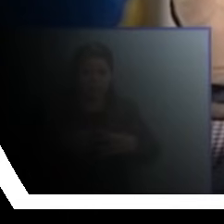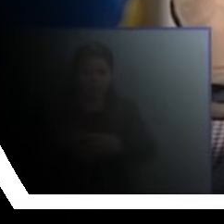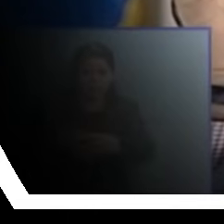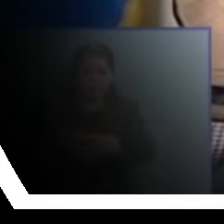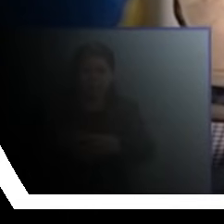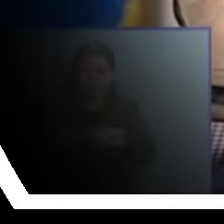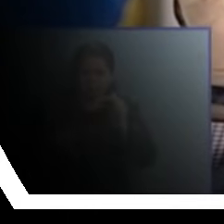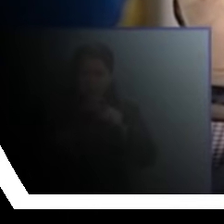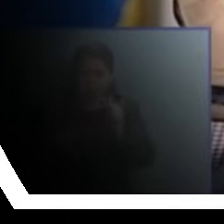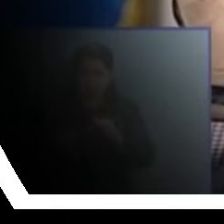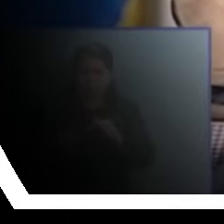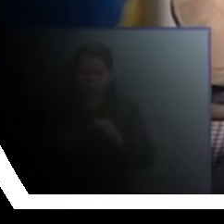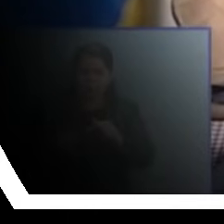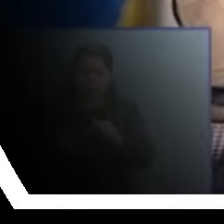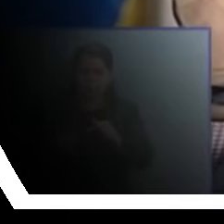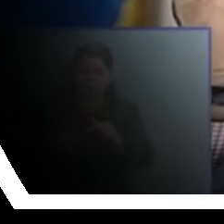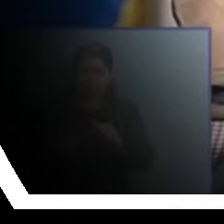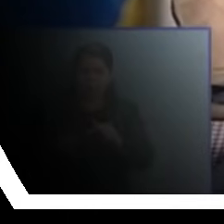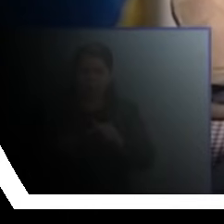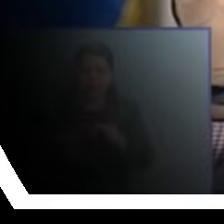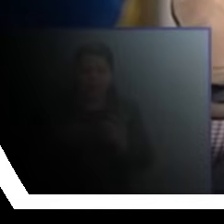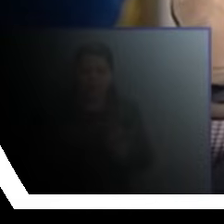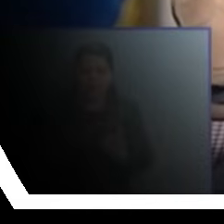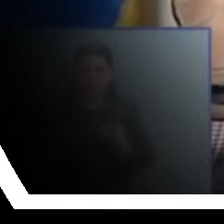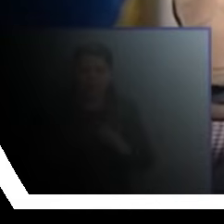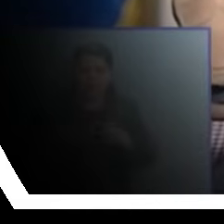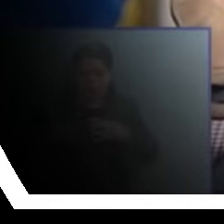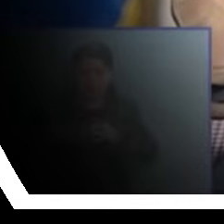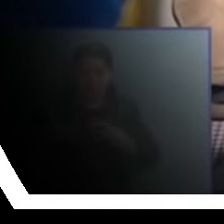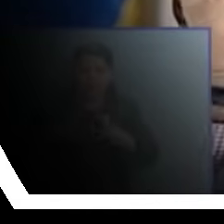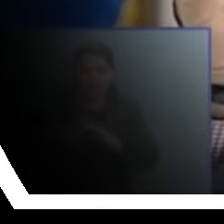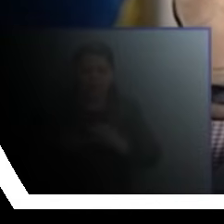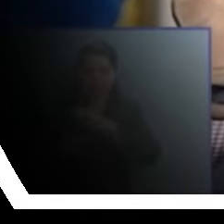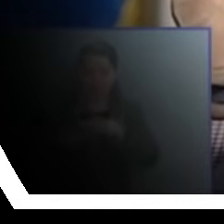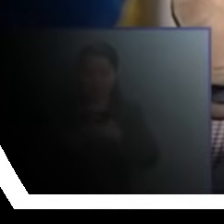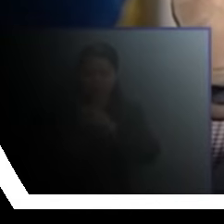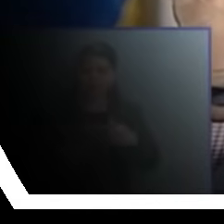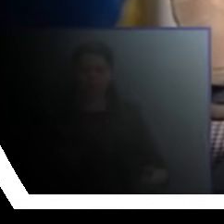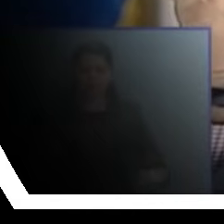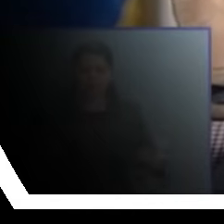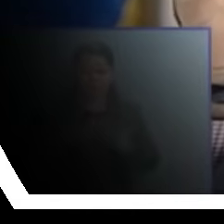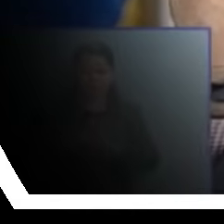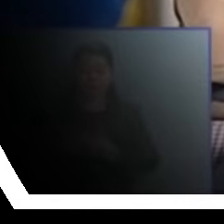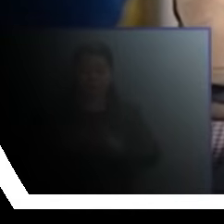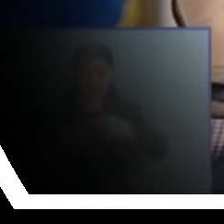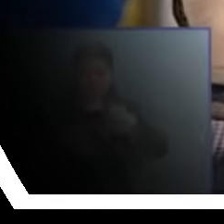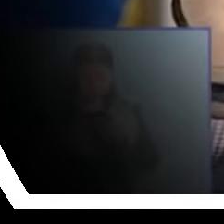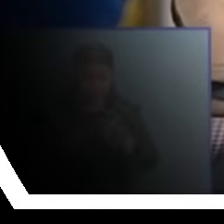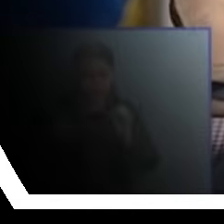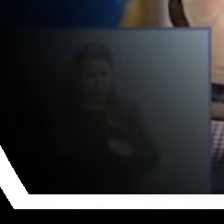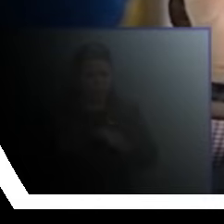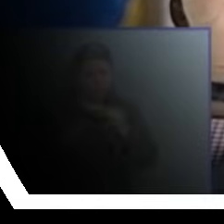elementos de esta fuerzas o unidades son del Batallón presidencial es legítima la pregunta